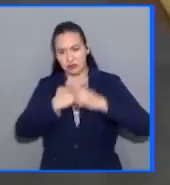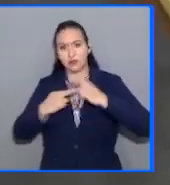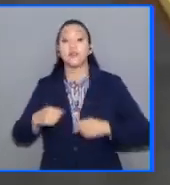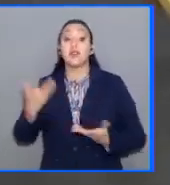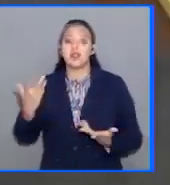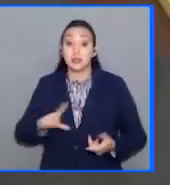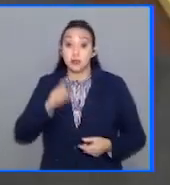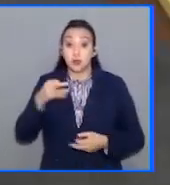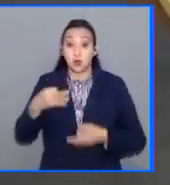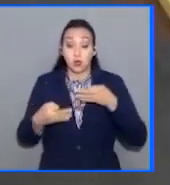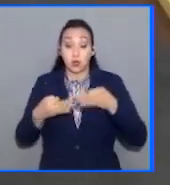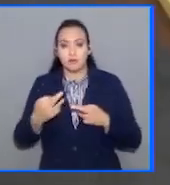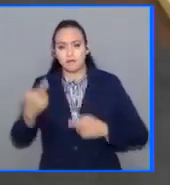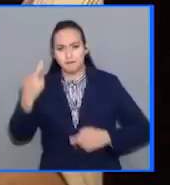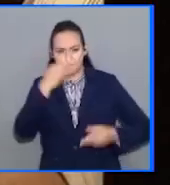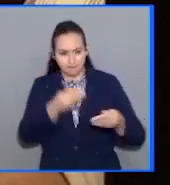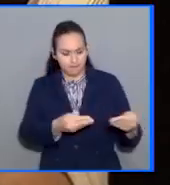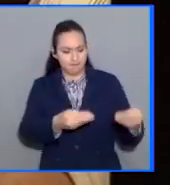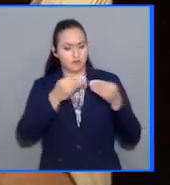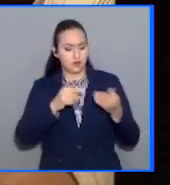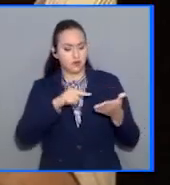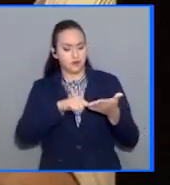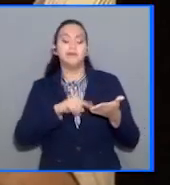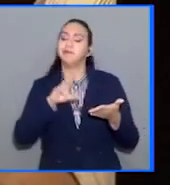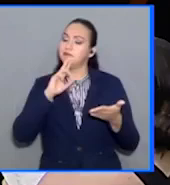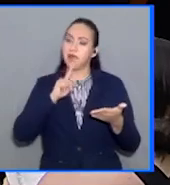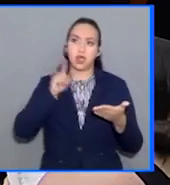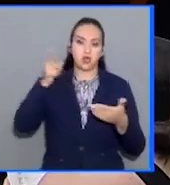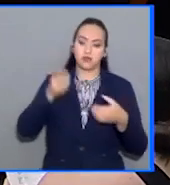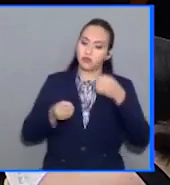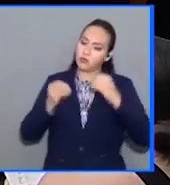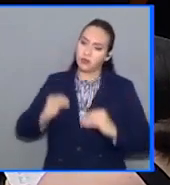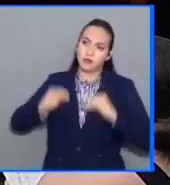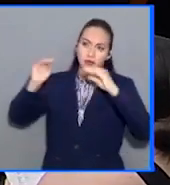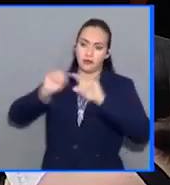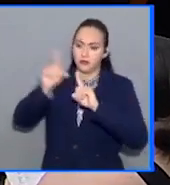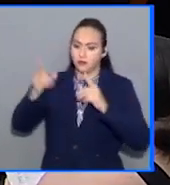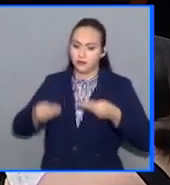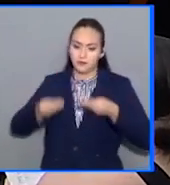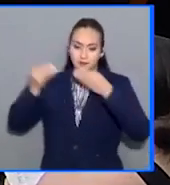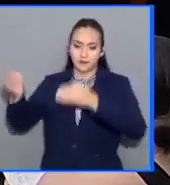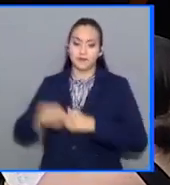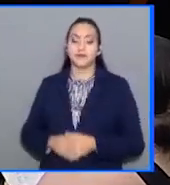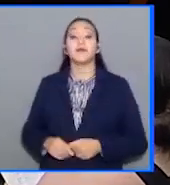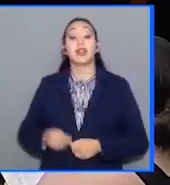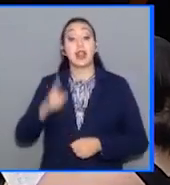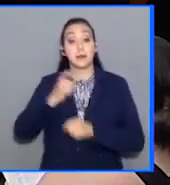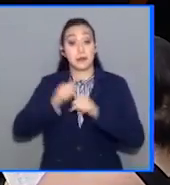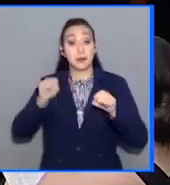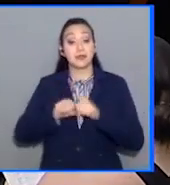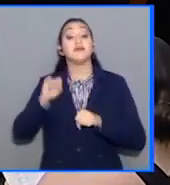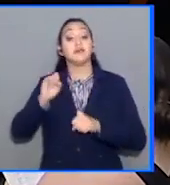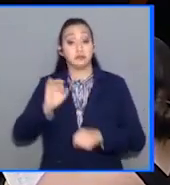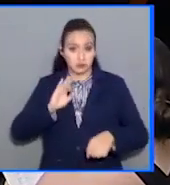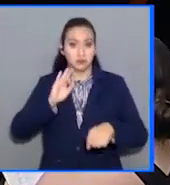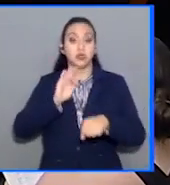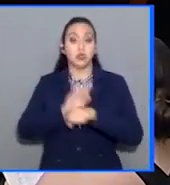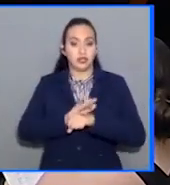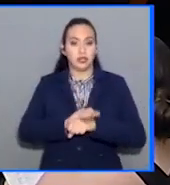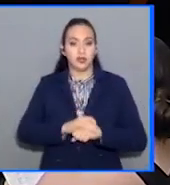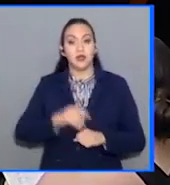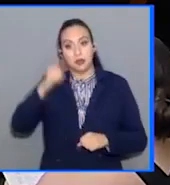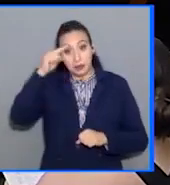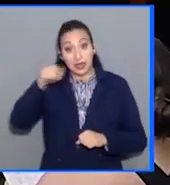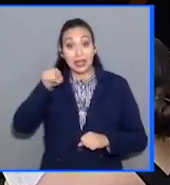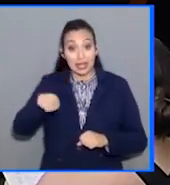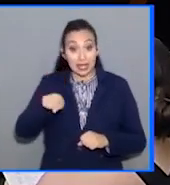el sobreseimiento y remitió el asunto a la Suprema Corte. La primera sala concedió el amparo solicitado para que dentro del ámbito de sus